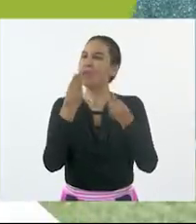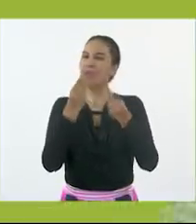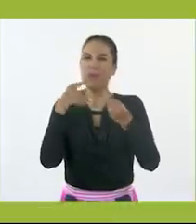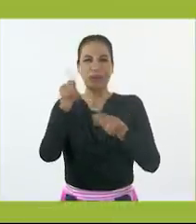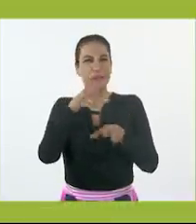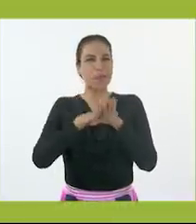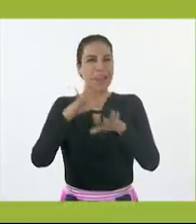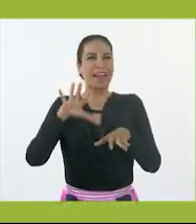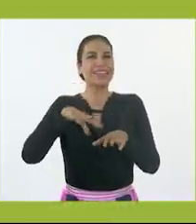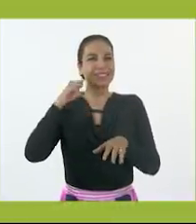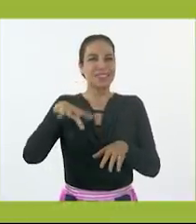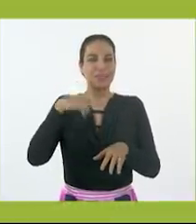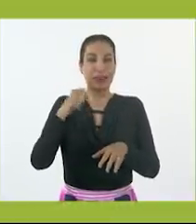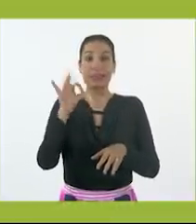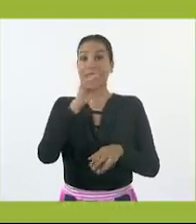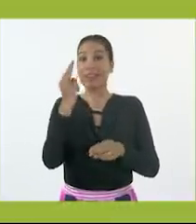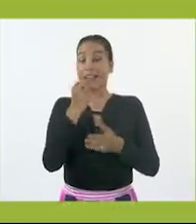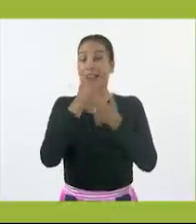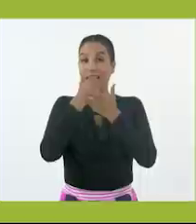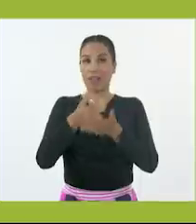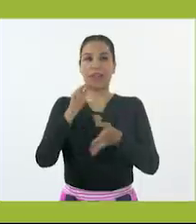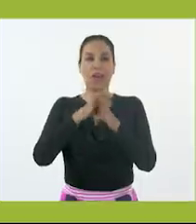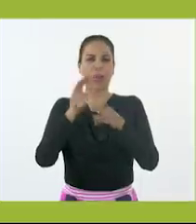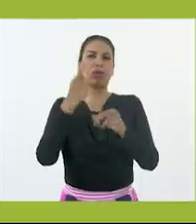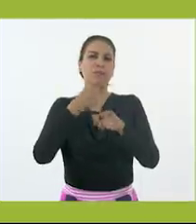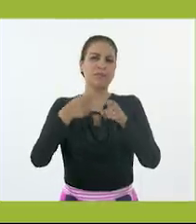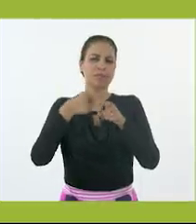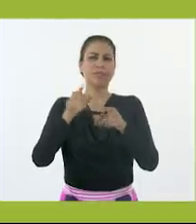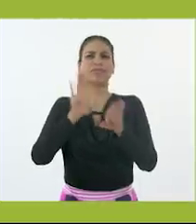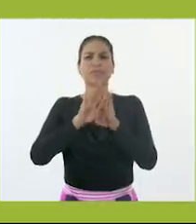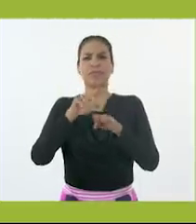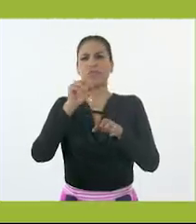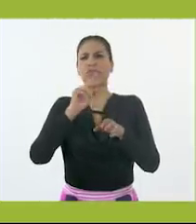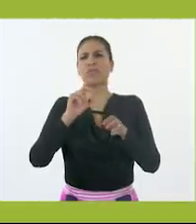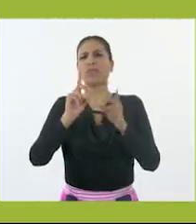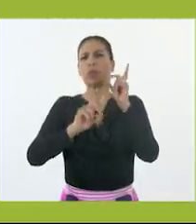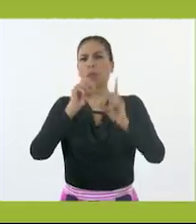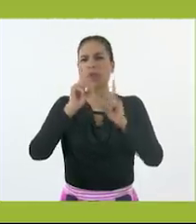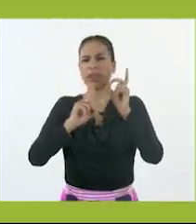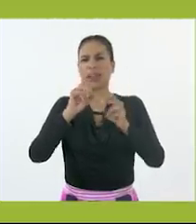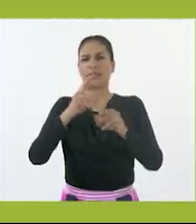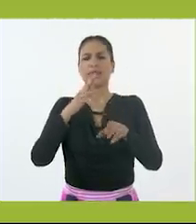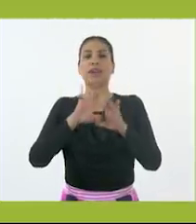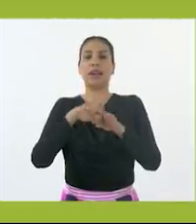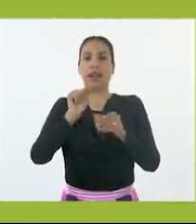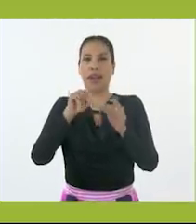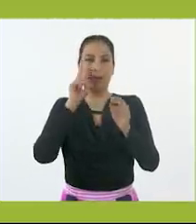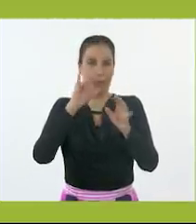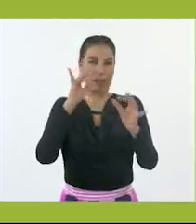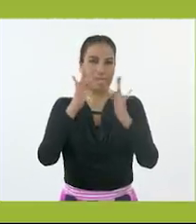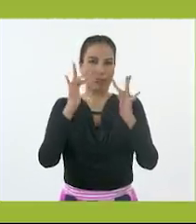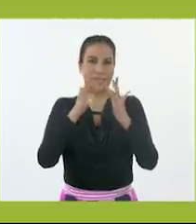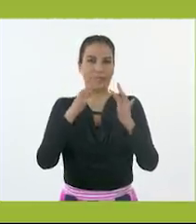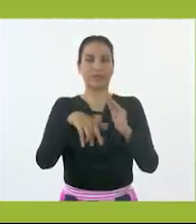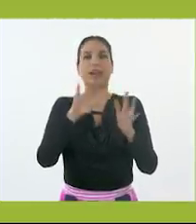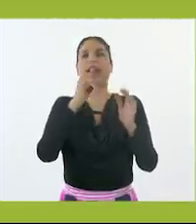muchísimas ganas. Si necesitas ayuda para resolver tus dudas, contáctanos. Página de internet